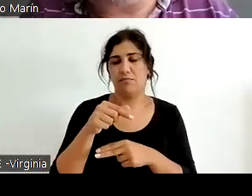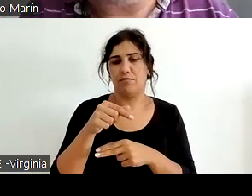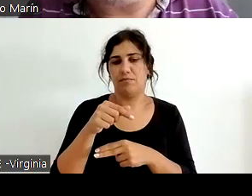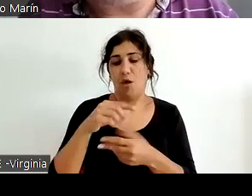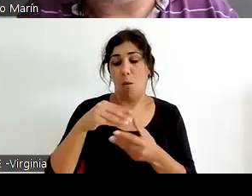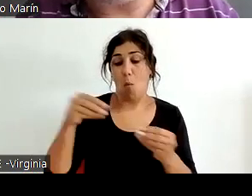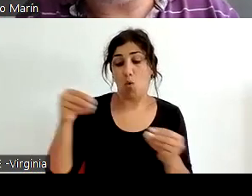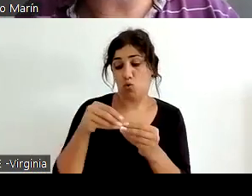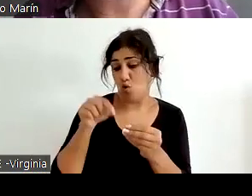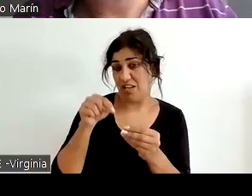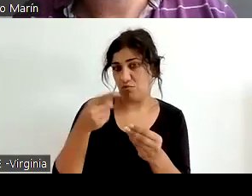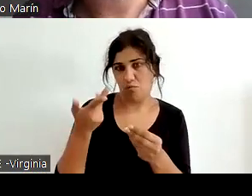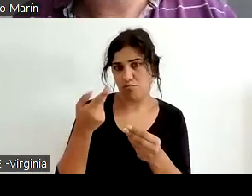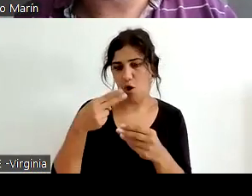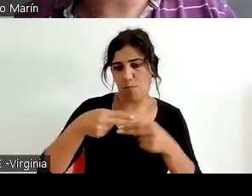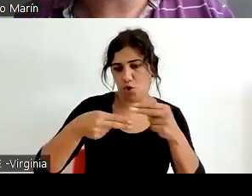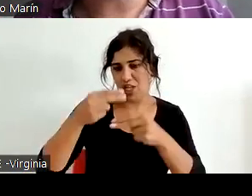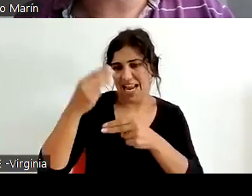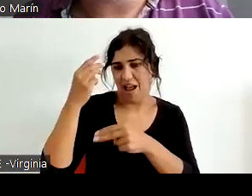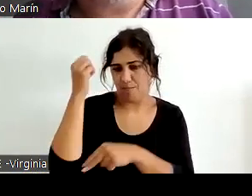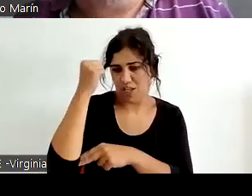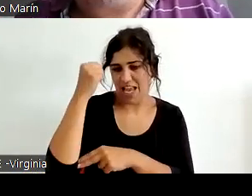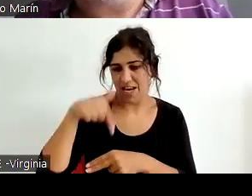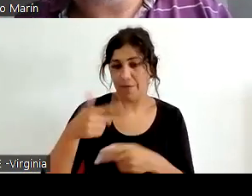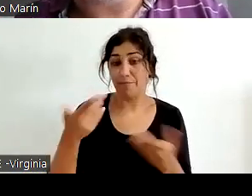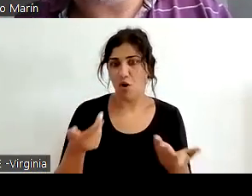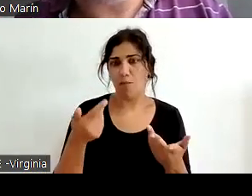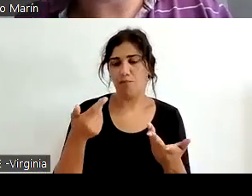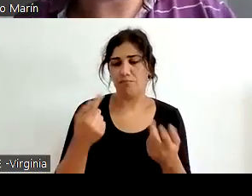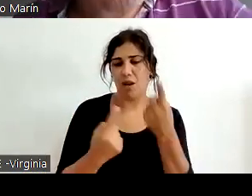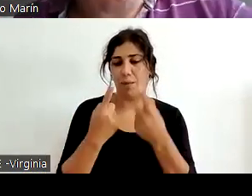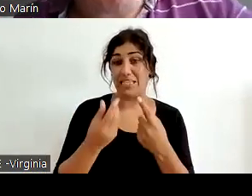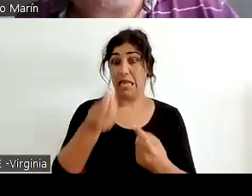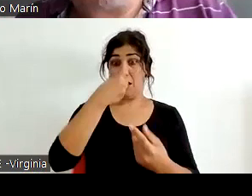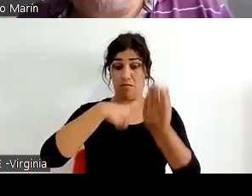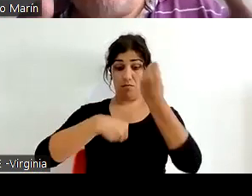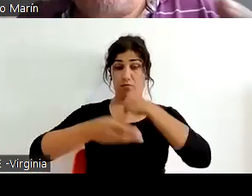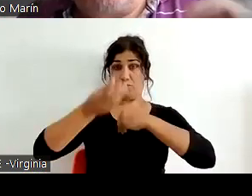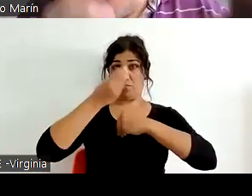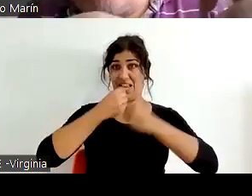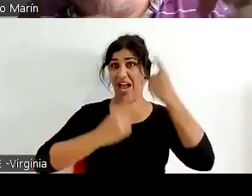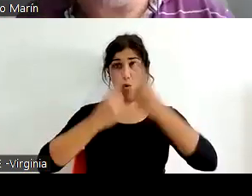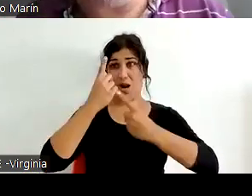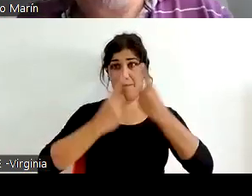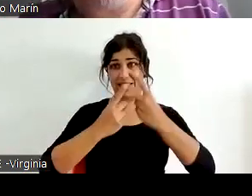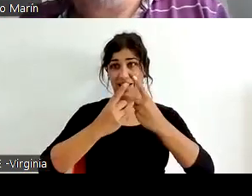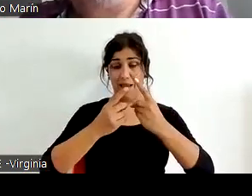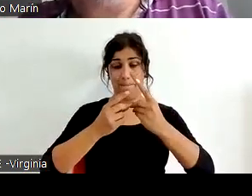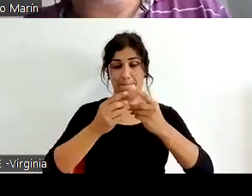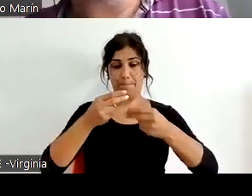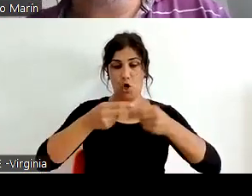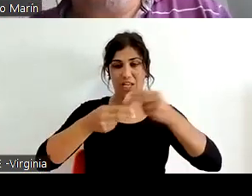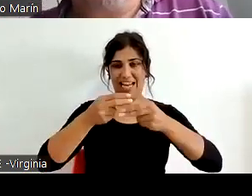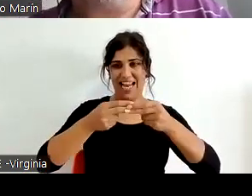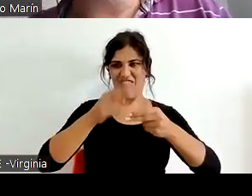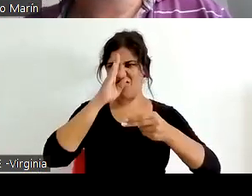ser una estructura proteica, pero las proteínas, conforme entran en el cuerpo, no se van directamente de la proteína ya formada a formar